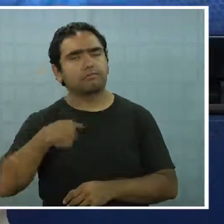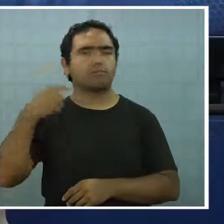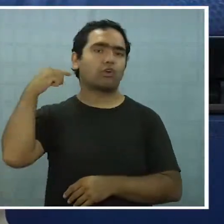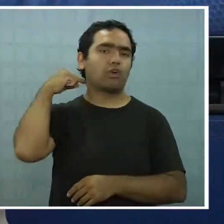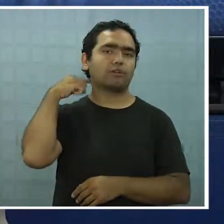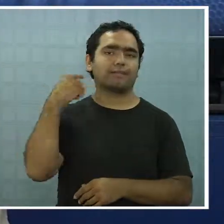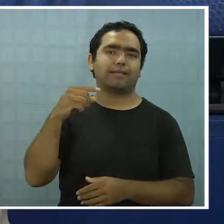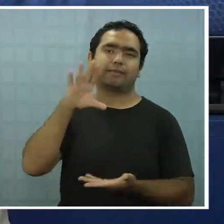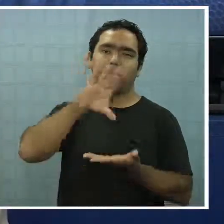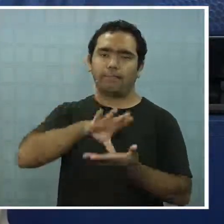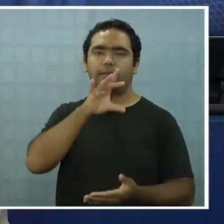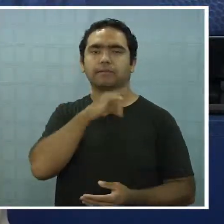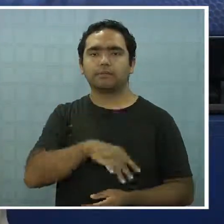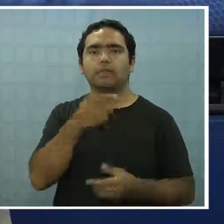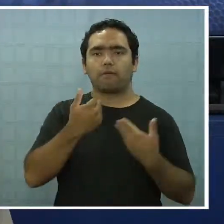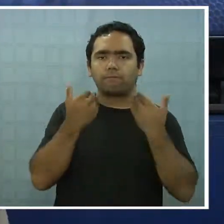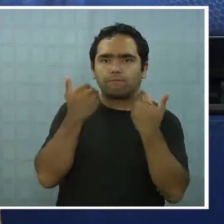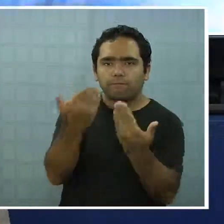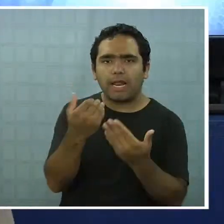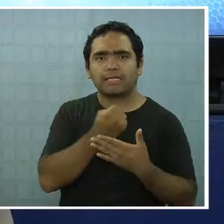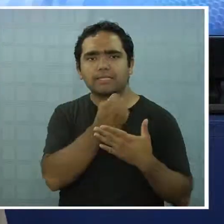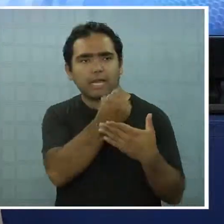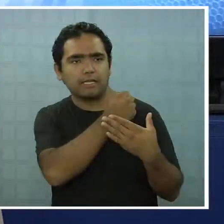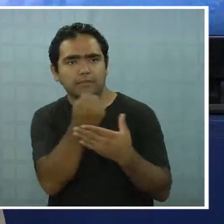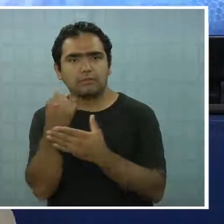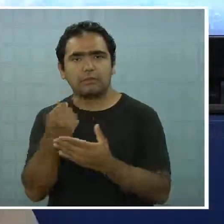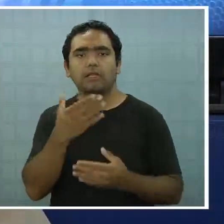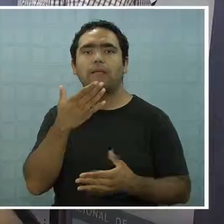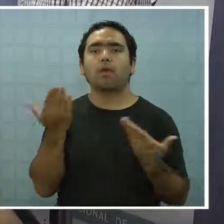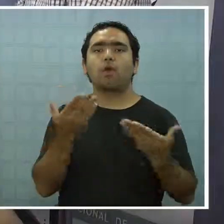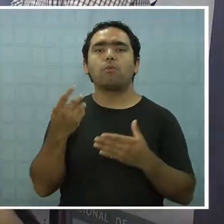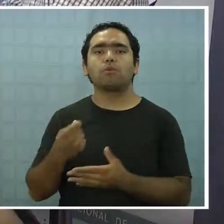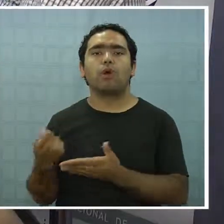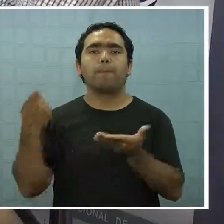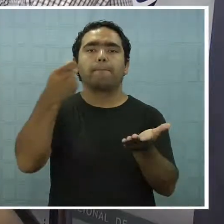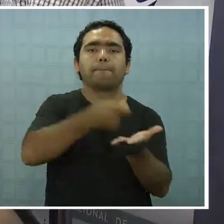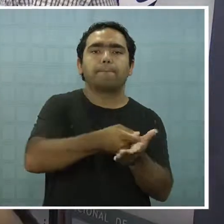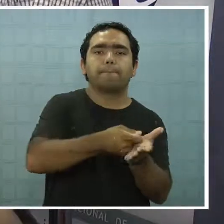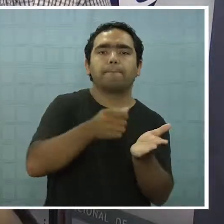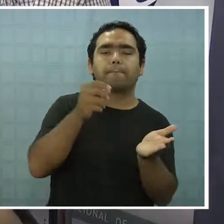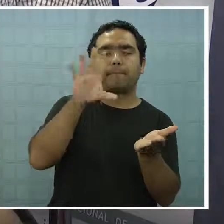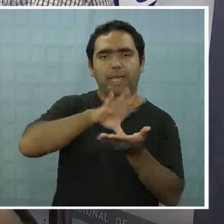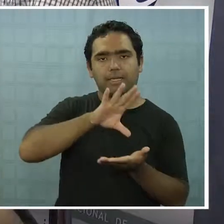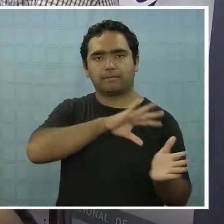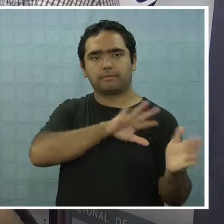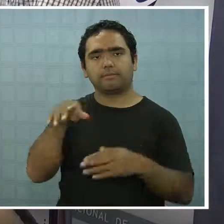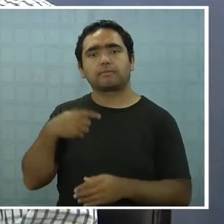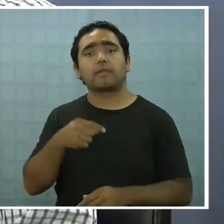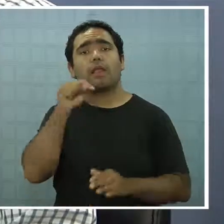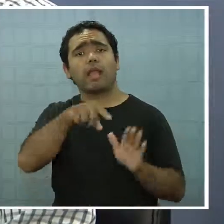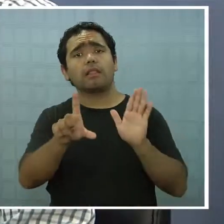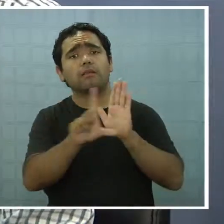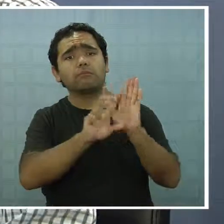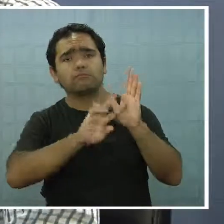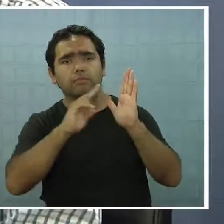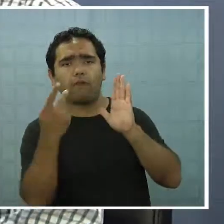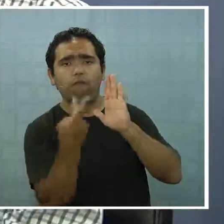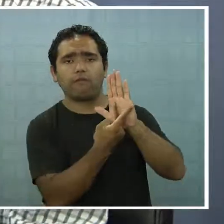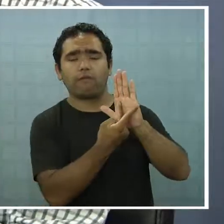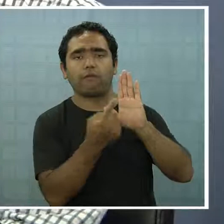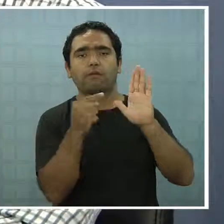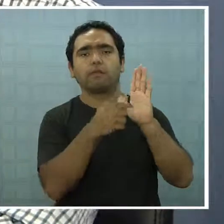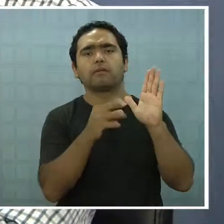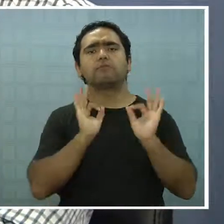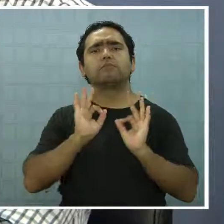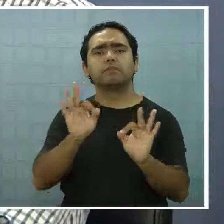conciencia de país, lo que el país ofrece como oportunidad y también lo que yo le devuelvo al país. Senadora, esta reforma, ¿cierto? Se ha dicho fundamentalmente